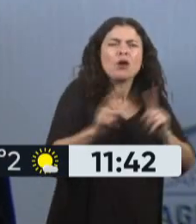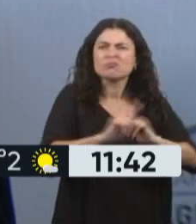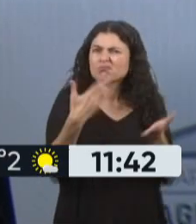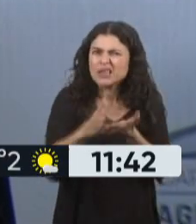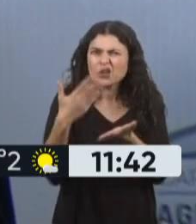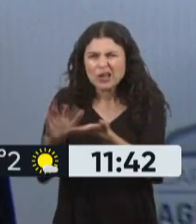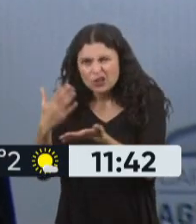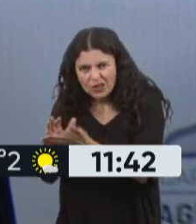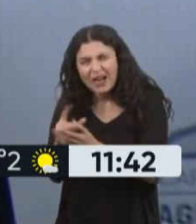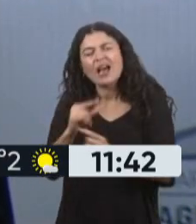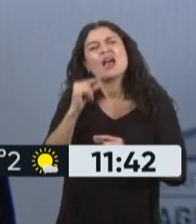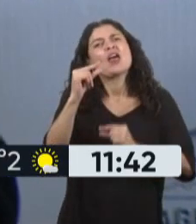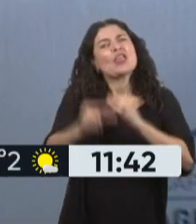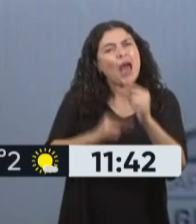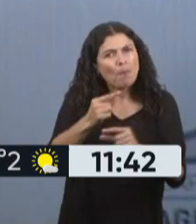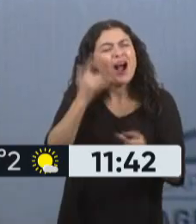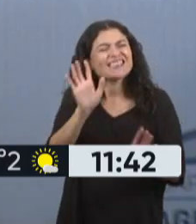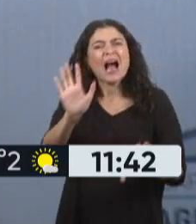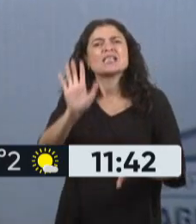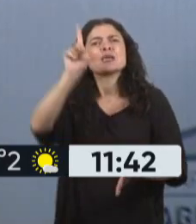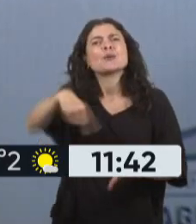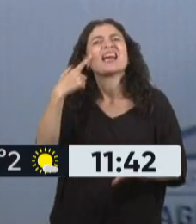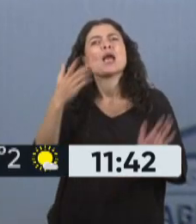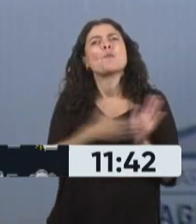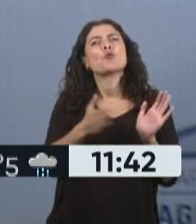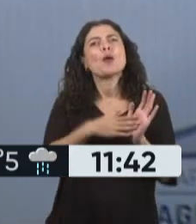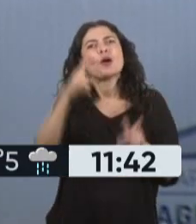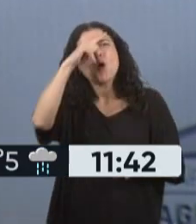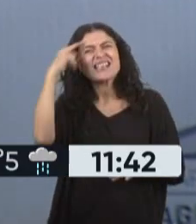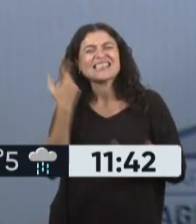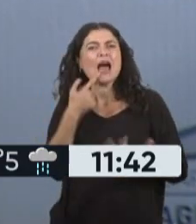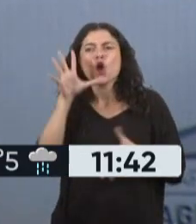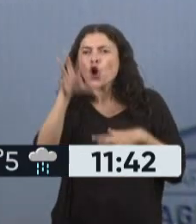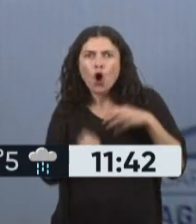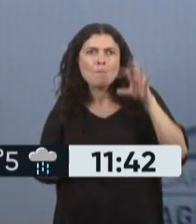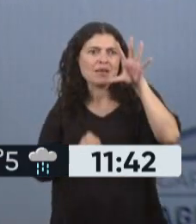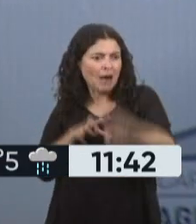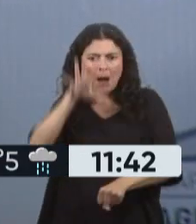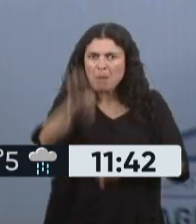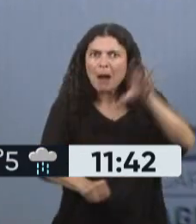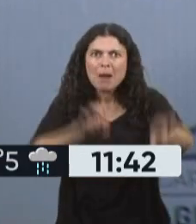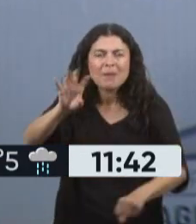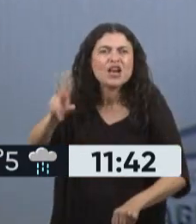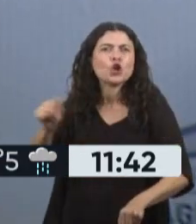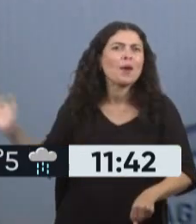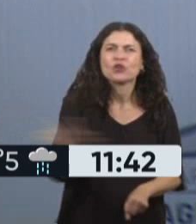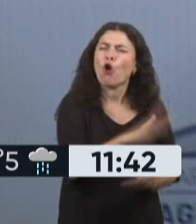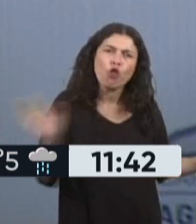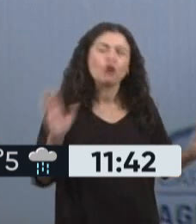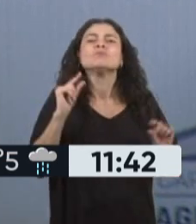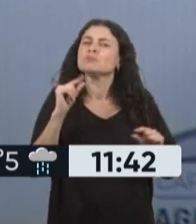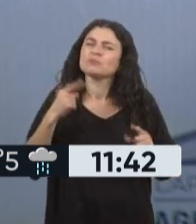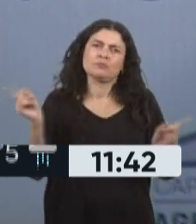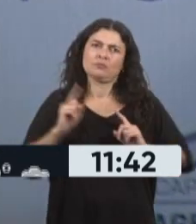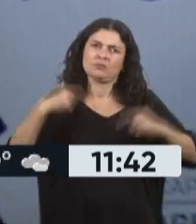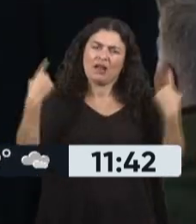la voracidad fiscal del aparato estatal que quieren sostener. Digo, por ejemplo, una de las cosas que a mí me pasó cuando lo conocí a